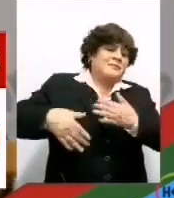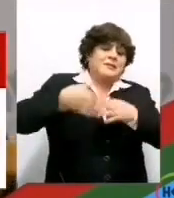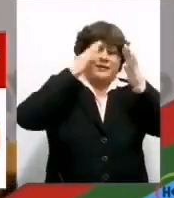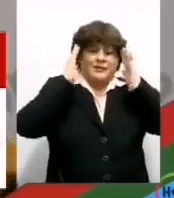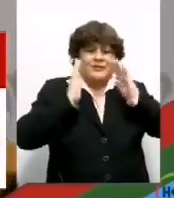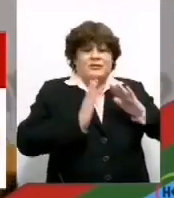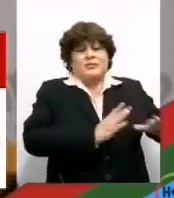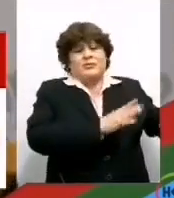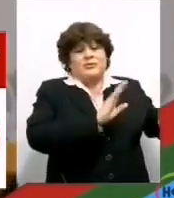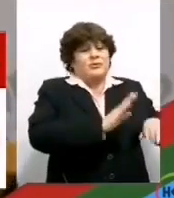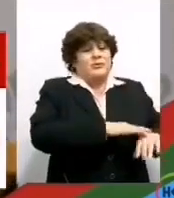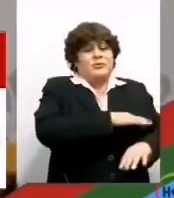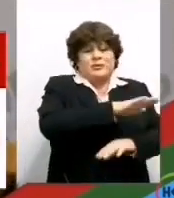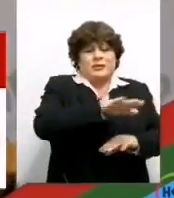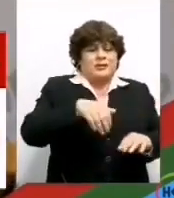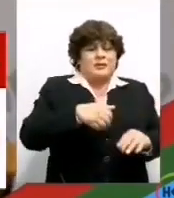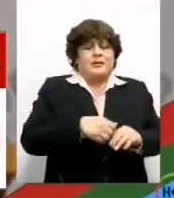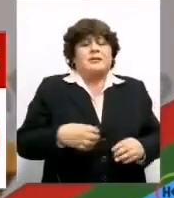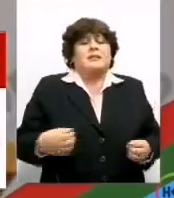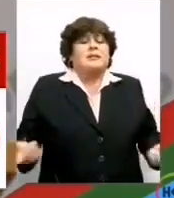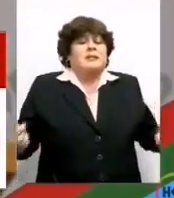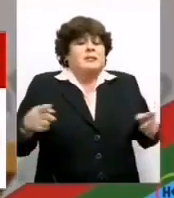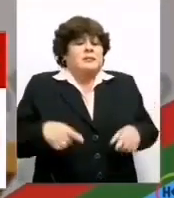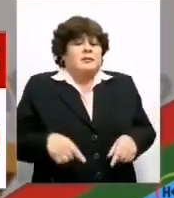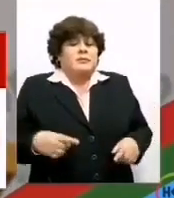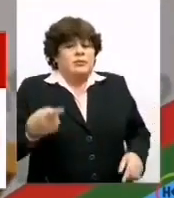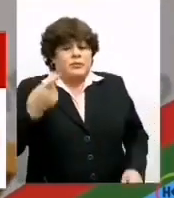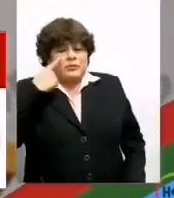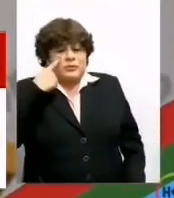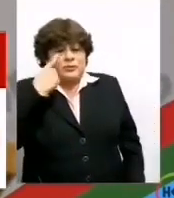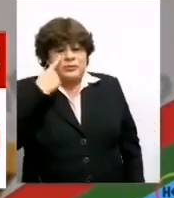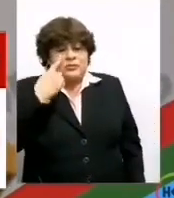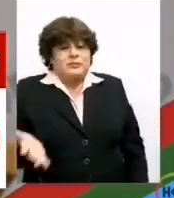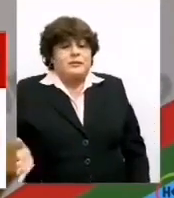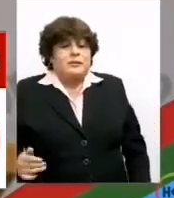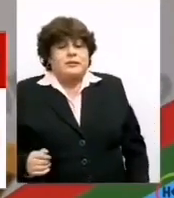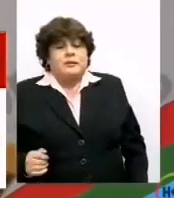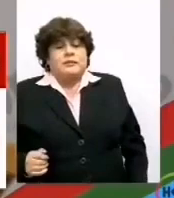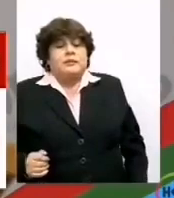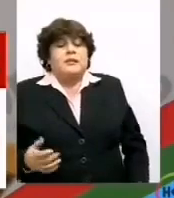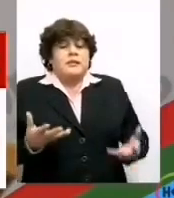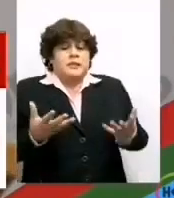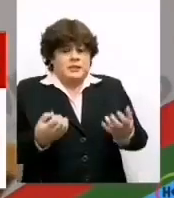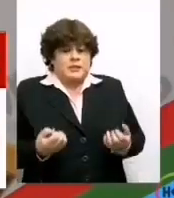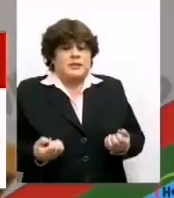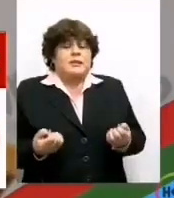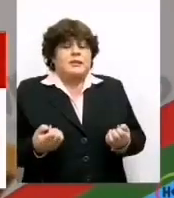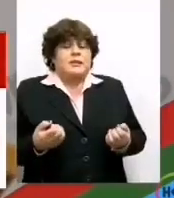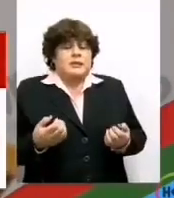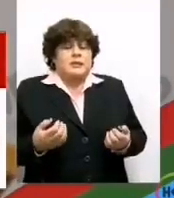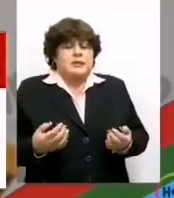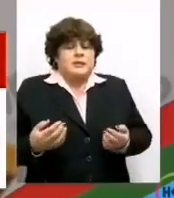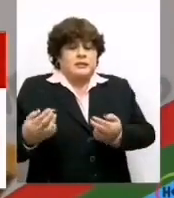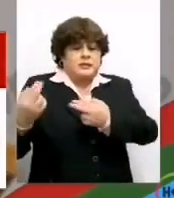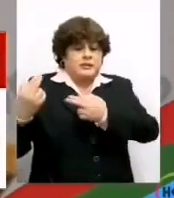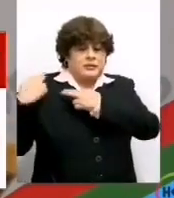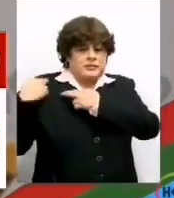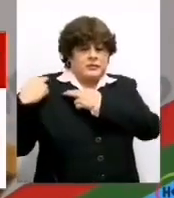vivido un despido total y de repente no hay conocimiento quiere encargado